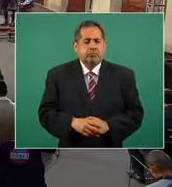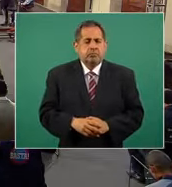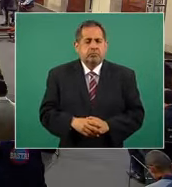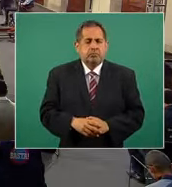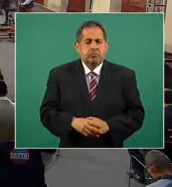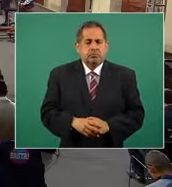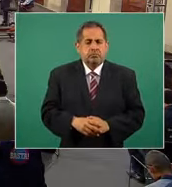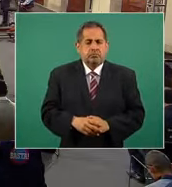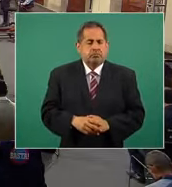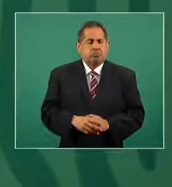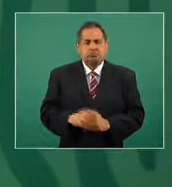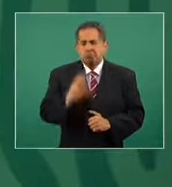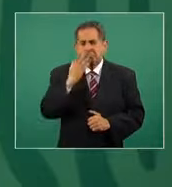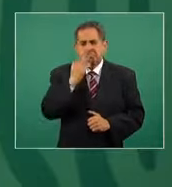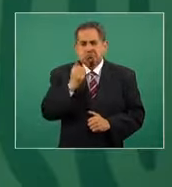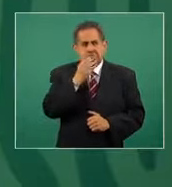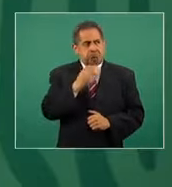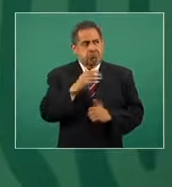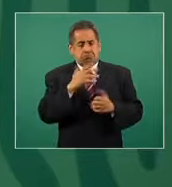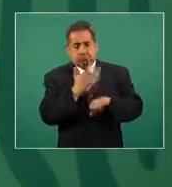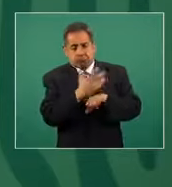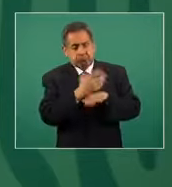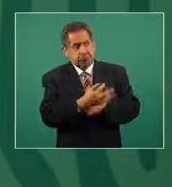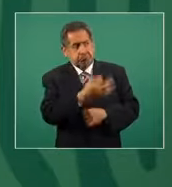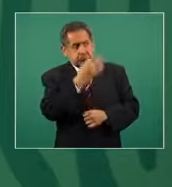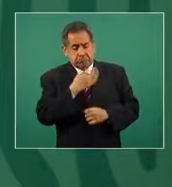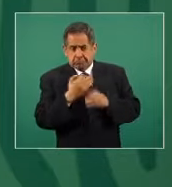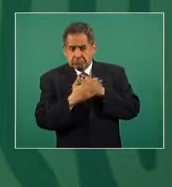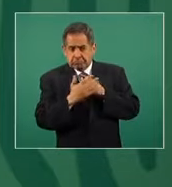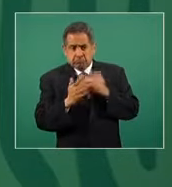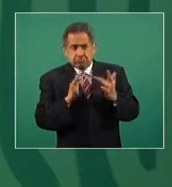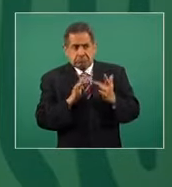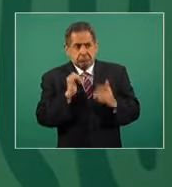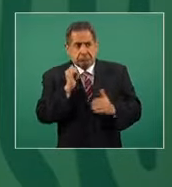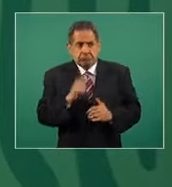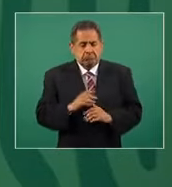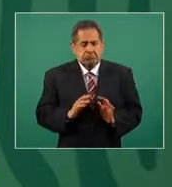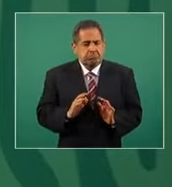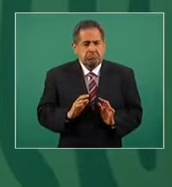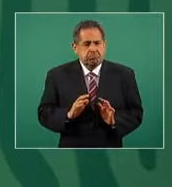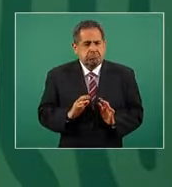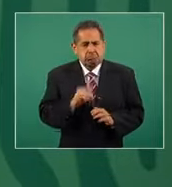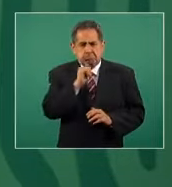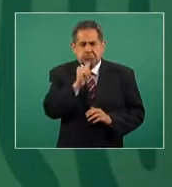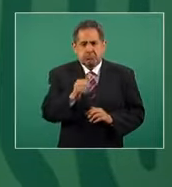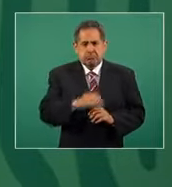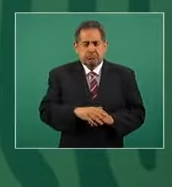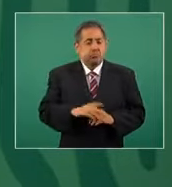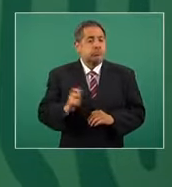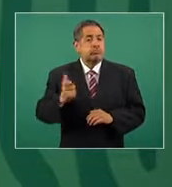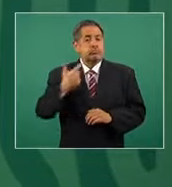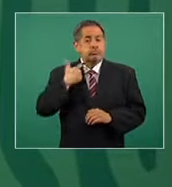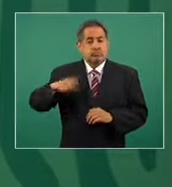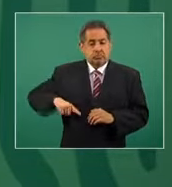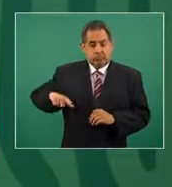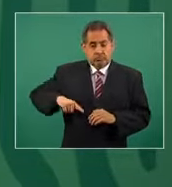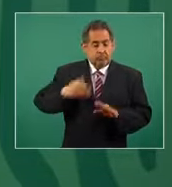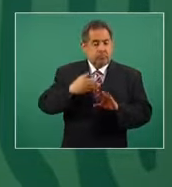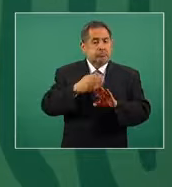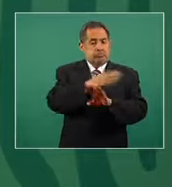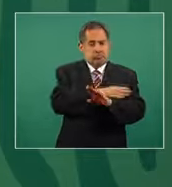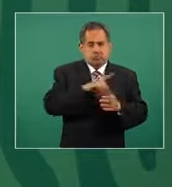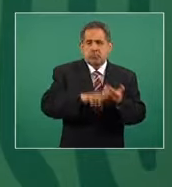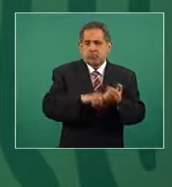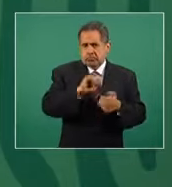ninguna manifestación de este gobierno. El gobierno anterior sí